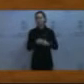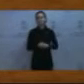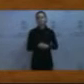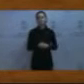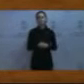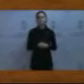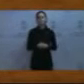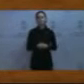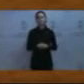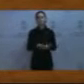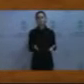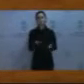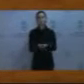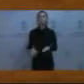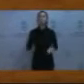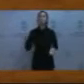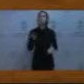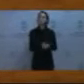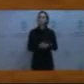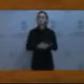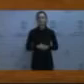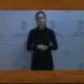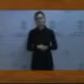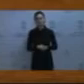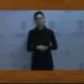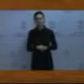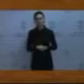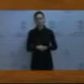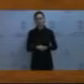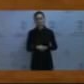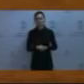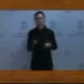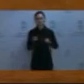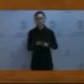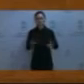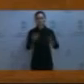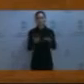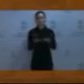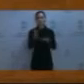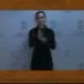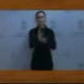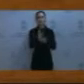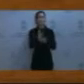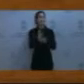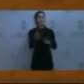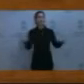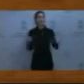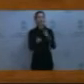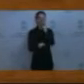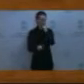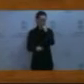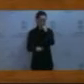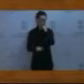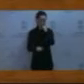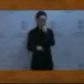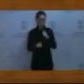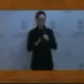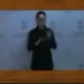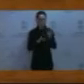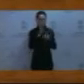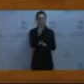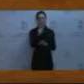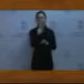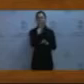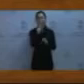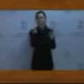también insisto, y por lo tanto la moción llega a ser redundante o innecesaria. Y por lo tanto, insisto además que esas